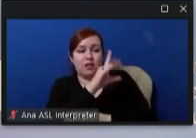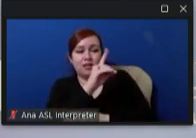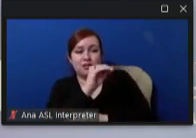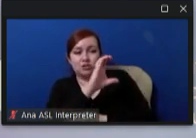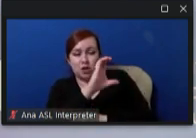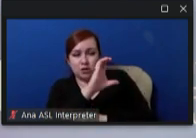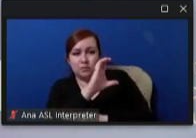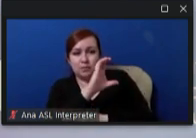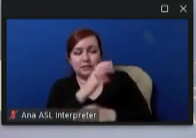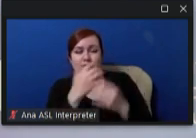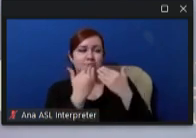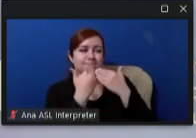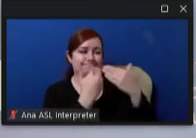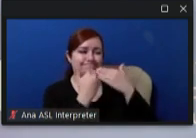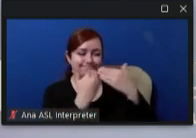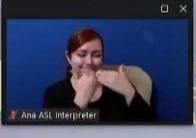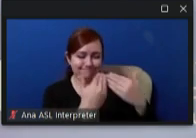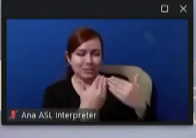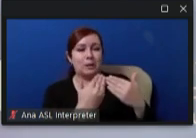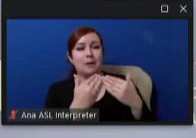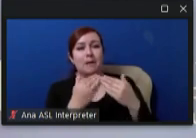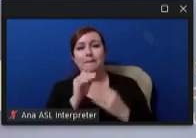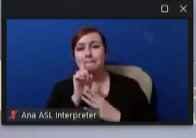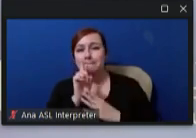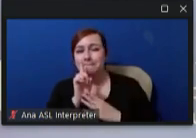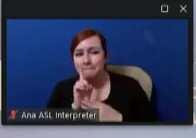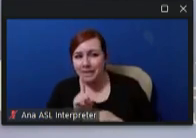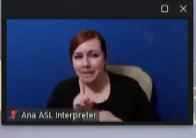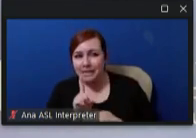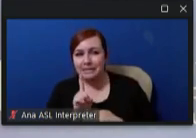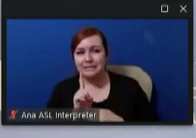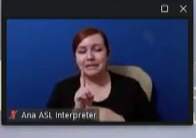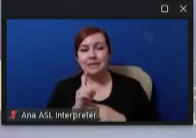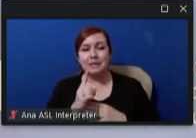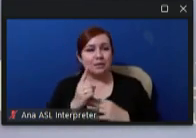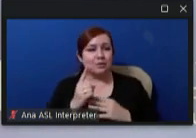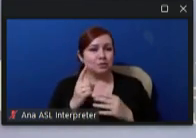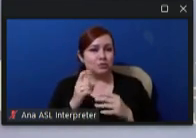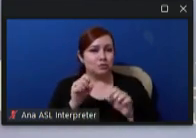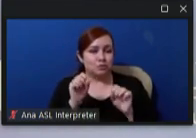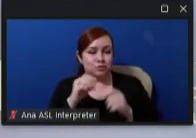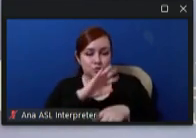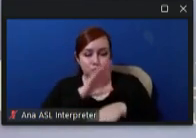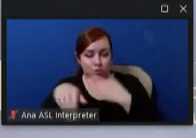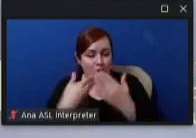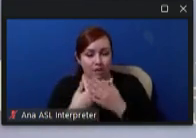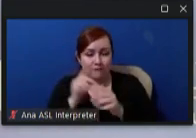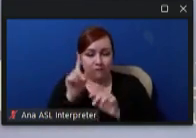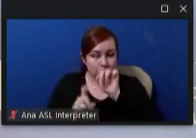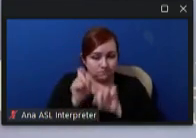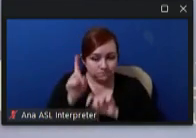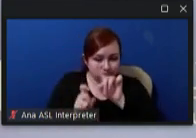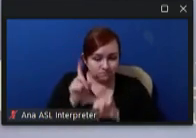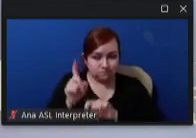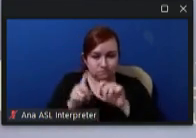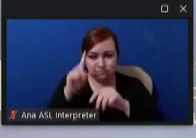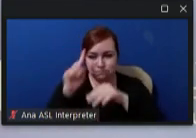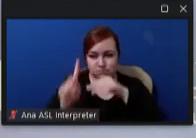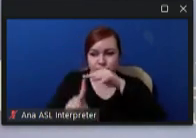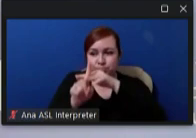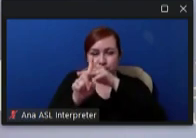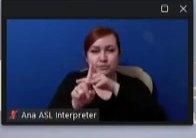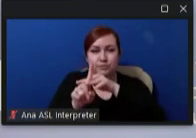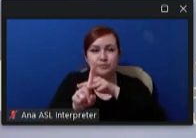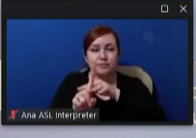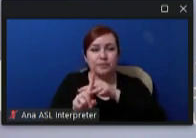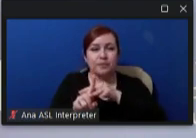agradeciendo muchísimo eso, pero si podemos, para atender todas las preguntas que se han hecho por los compañeros y